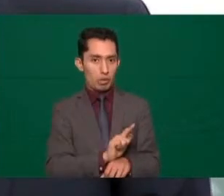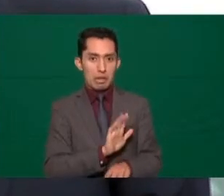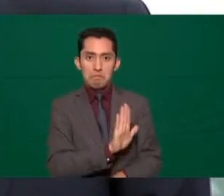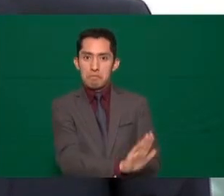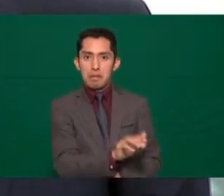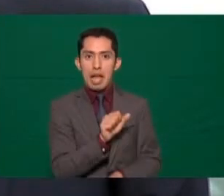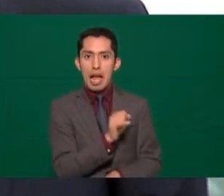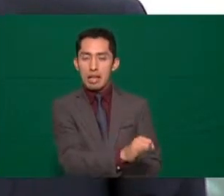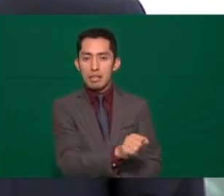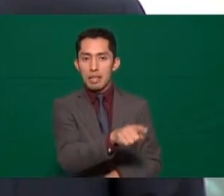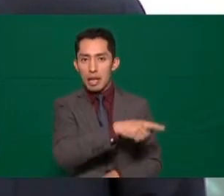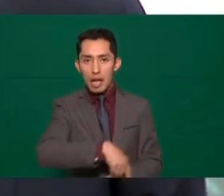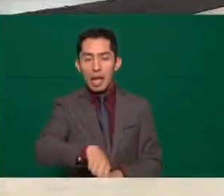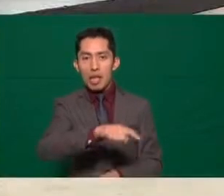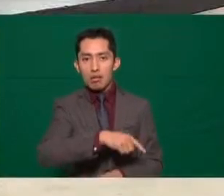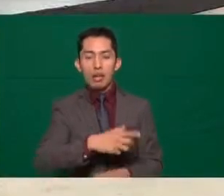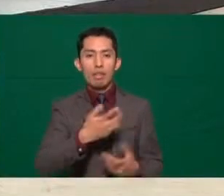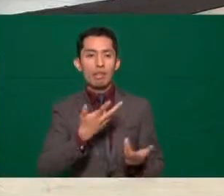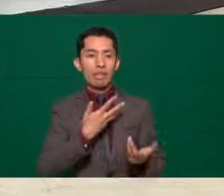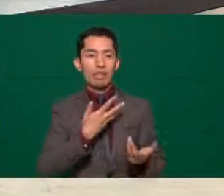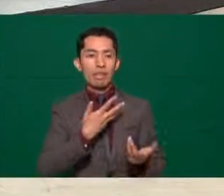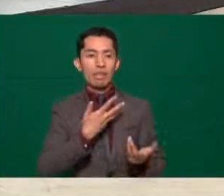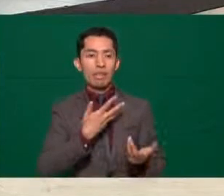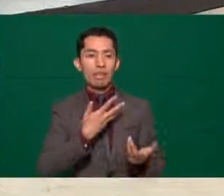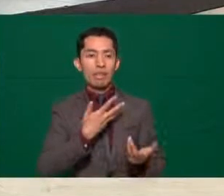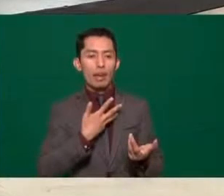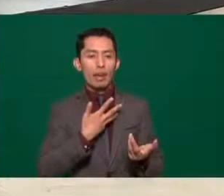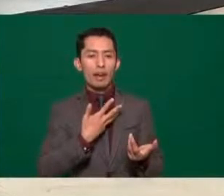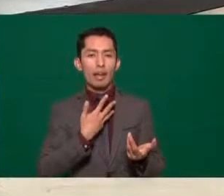hay muchos asilos de ancianos.